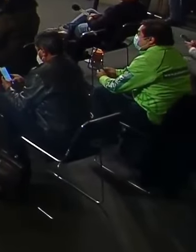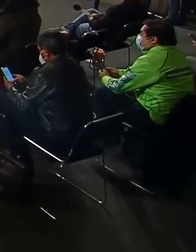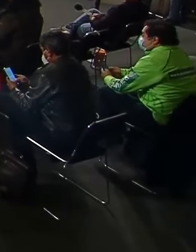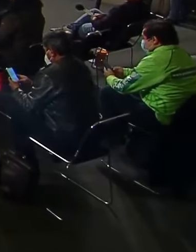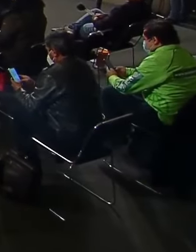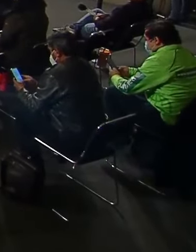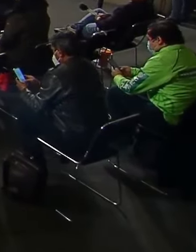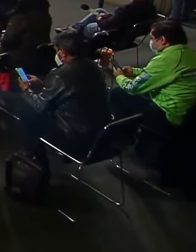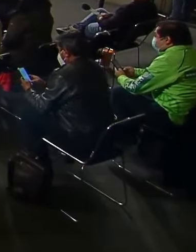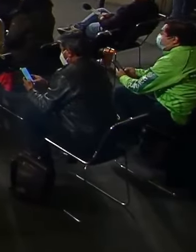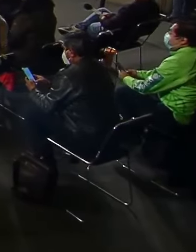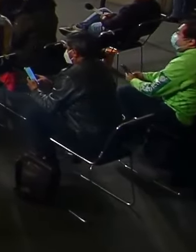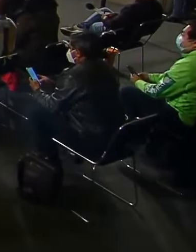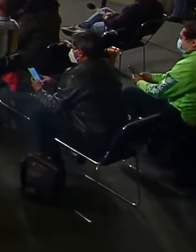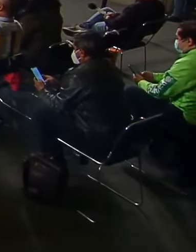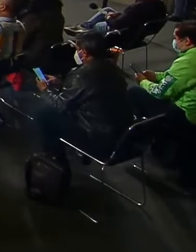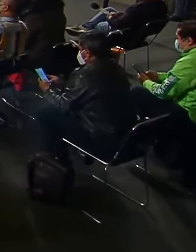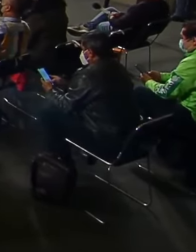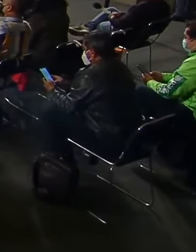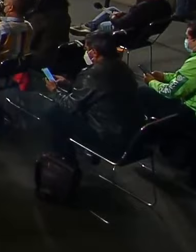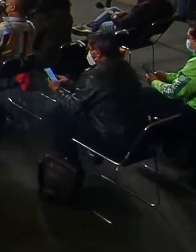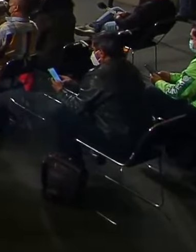No, porque estoy bien